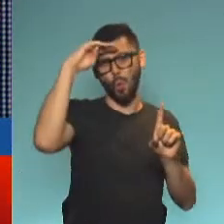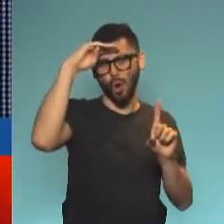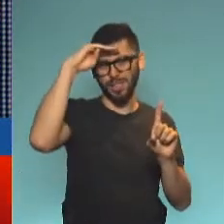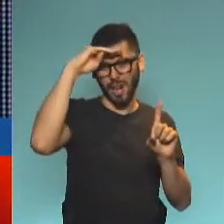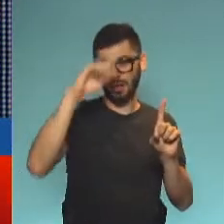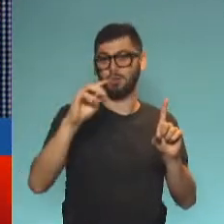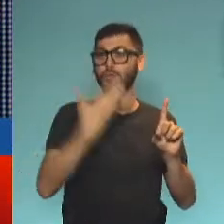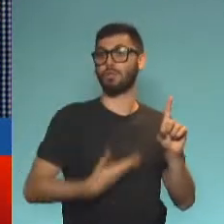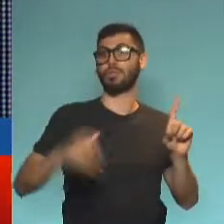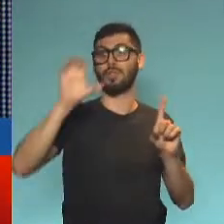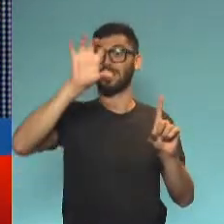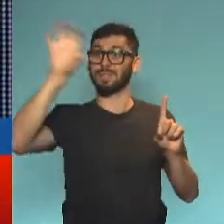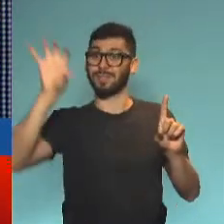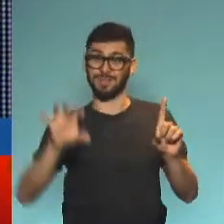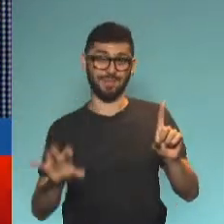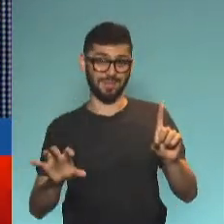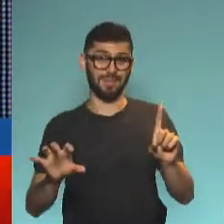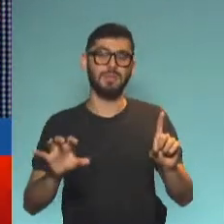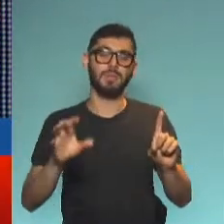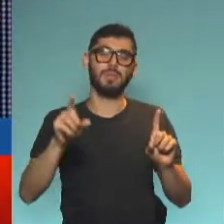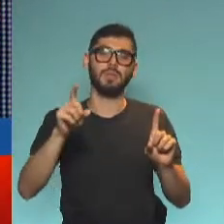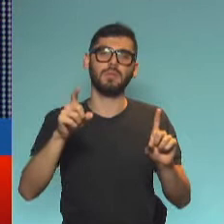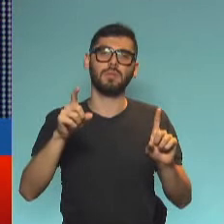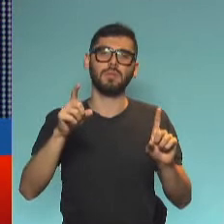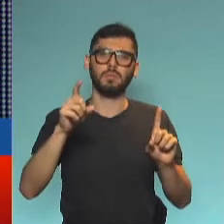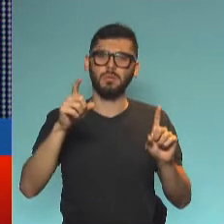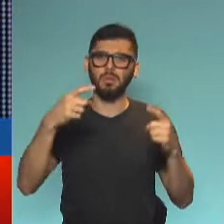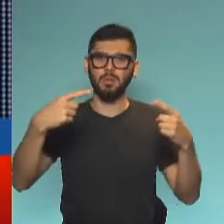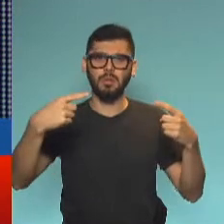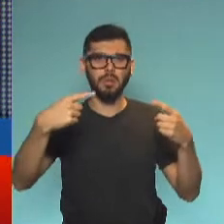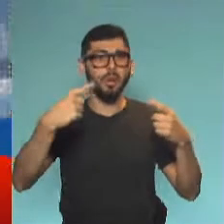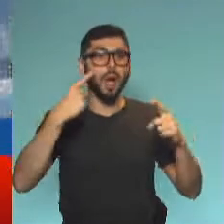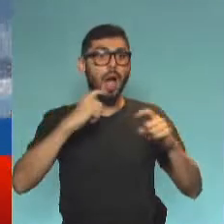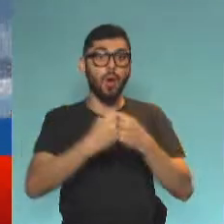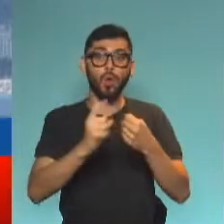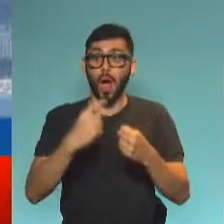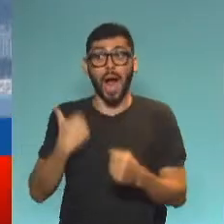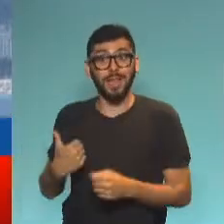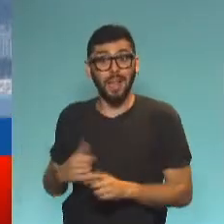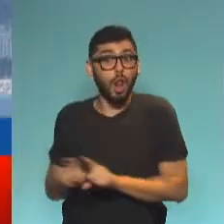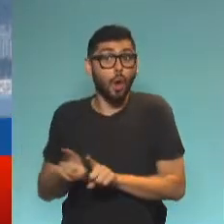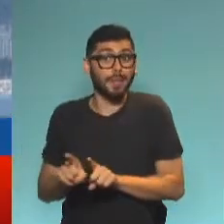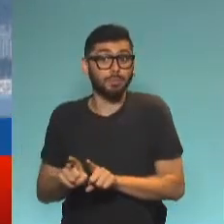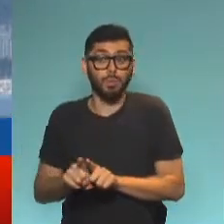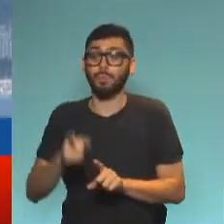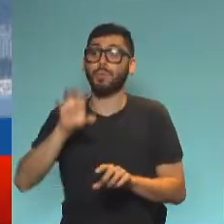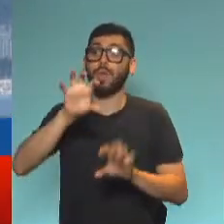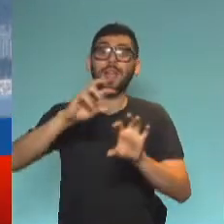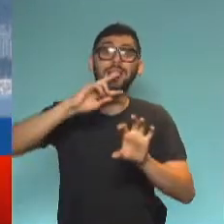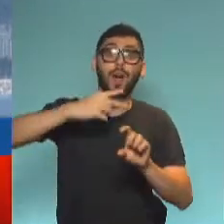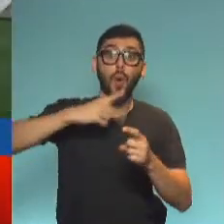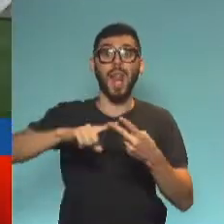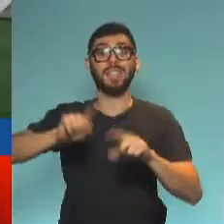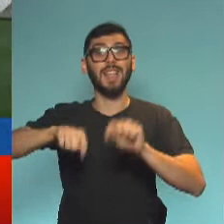estaduales, como es en Brasil, los gobiernos provinciales en la Argentina. Tampoco había demasiado consenso. La Argentina tenía que organizarlo. Estaba en la sede de San Juan, Santiago del